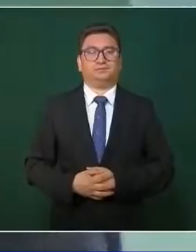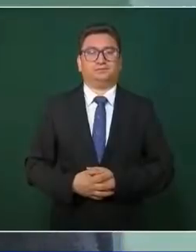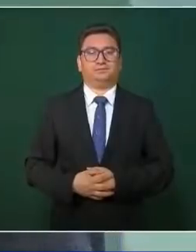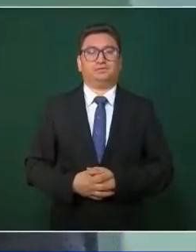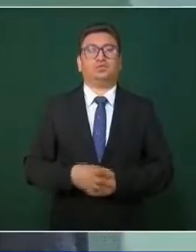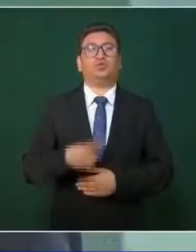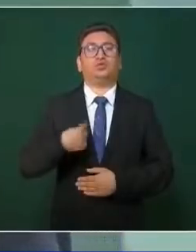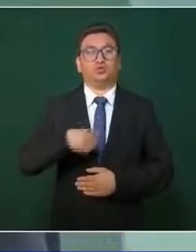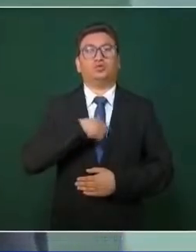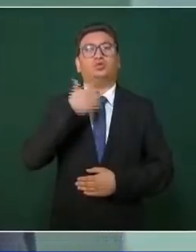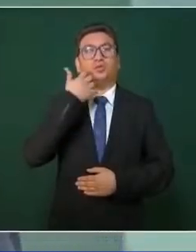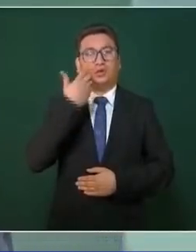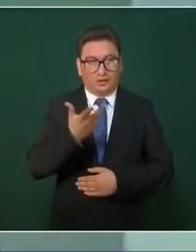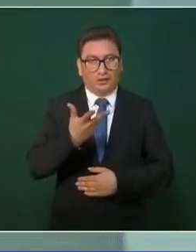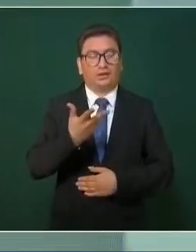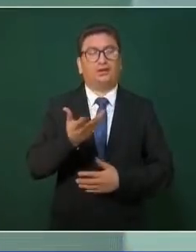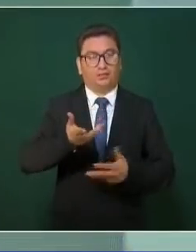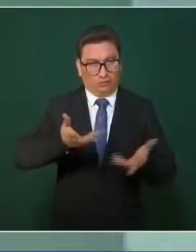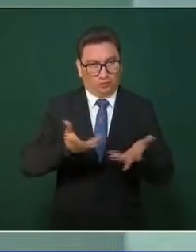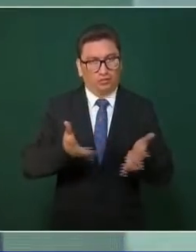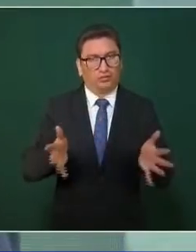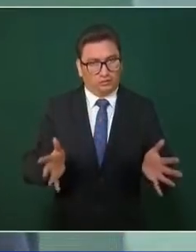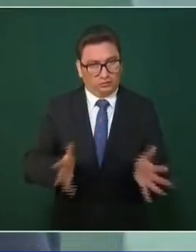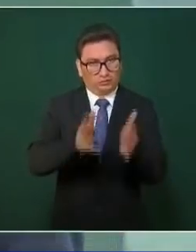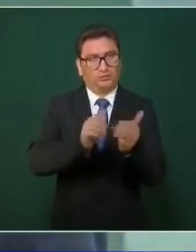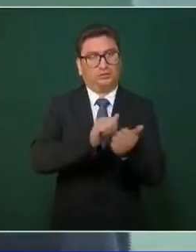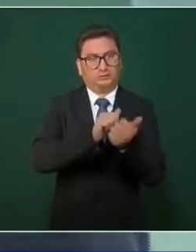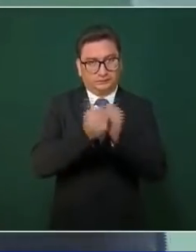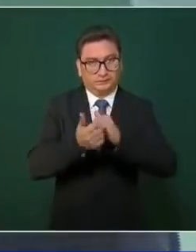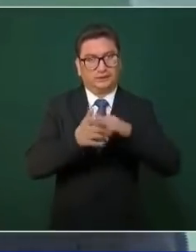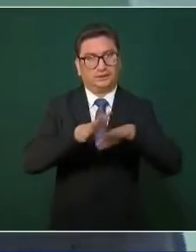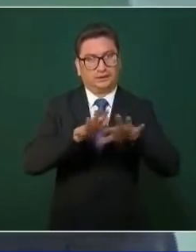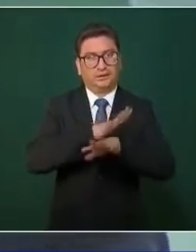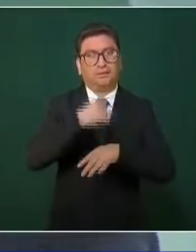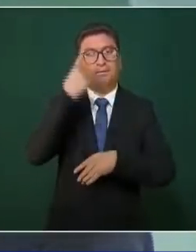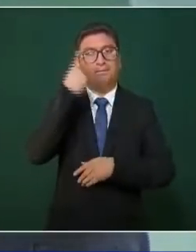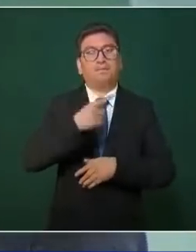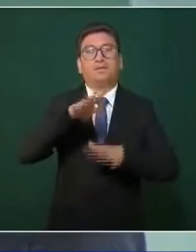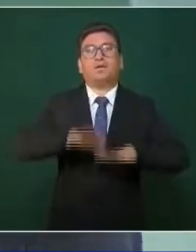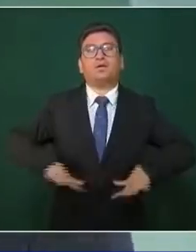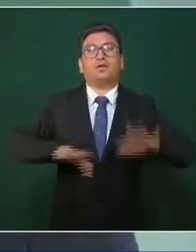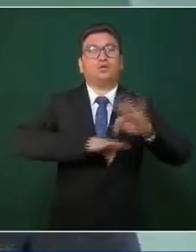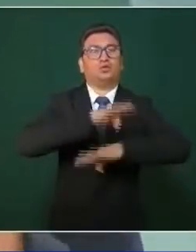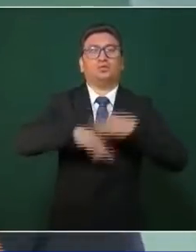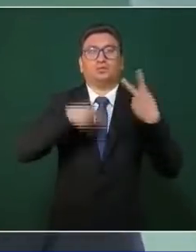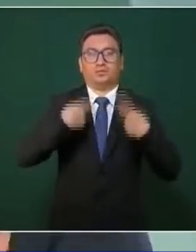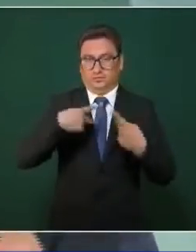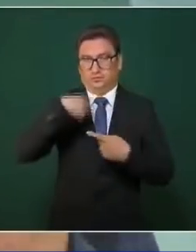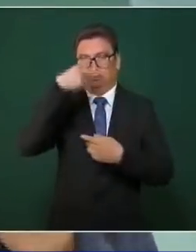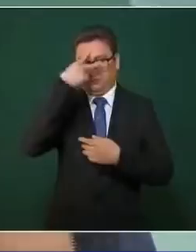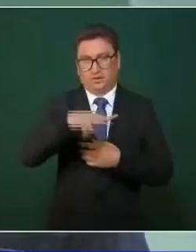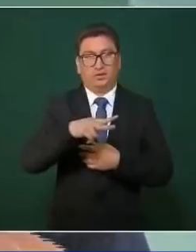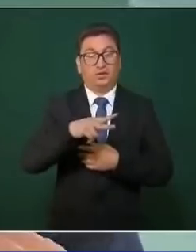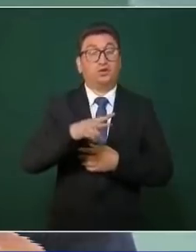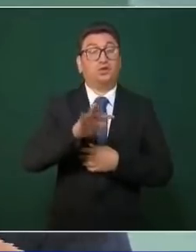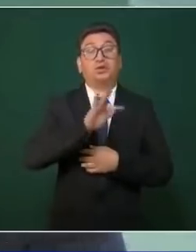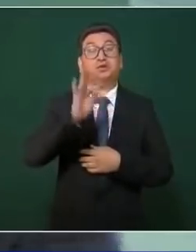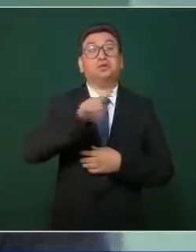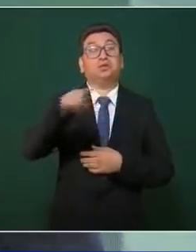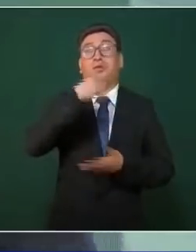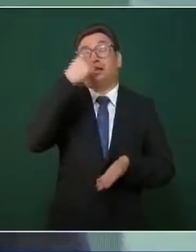hacer cambios en beneficio de todos, porque aunque parezca